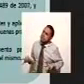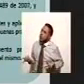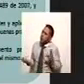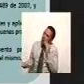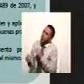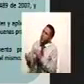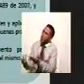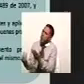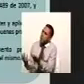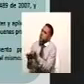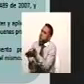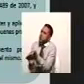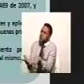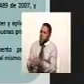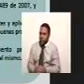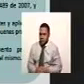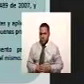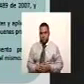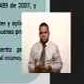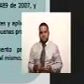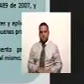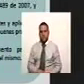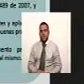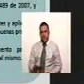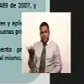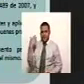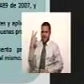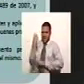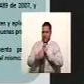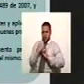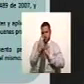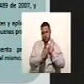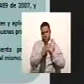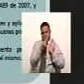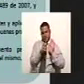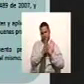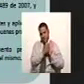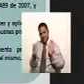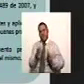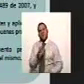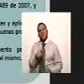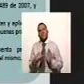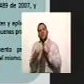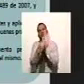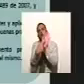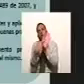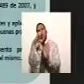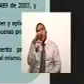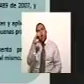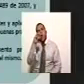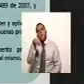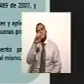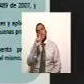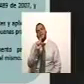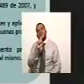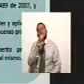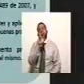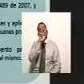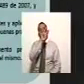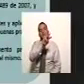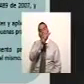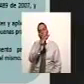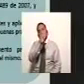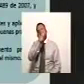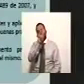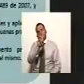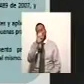mercado. Venía un COMPES desde el año 2007, que era el 3489, que estaba diciendo transparénteme todos los costos.